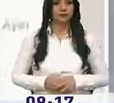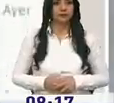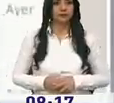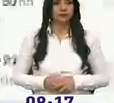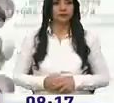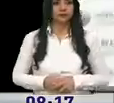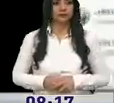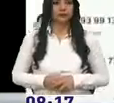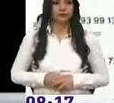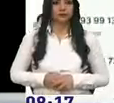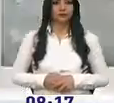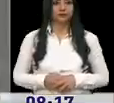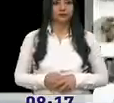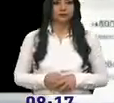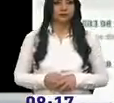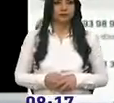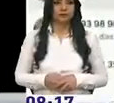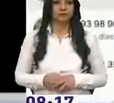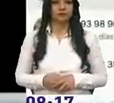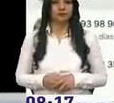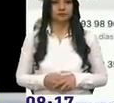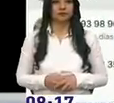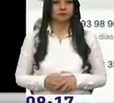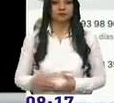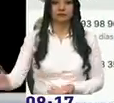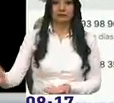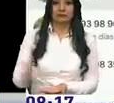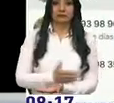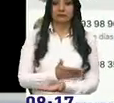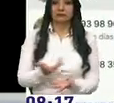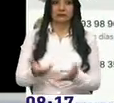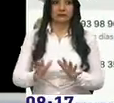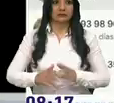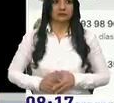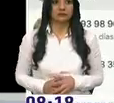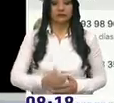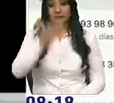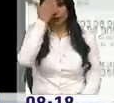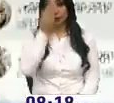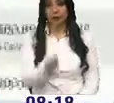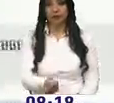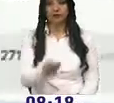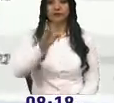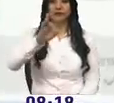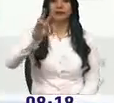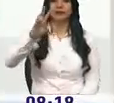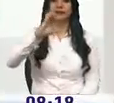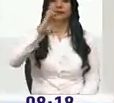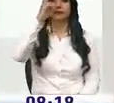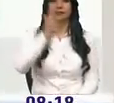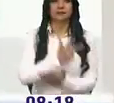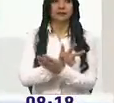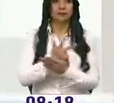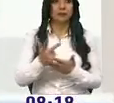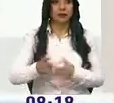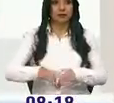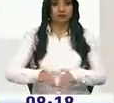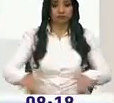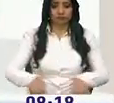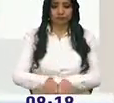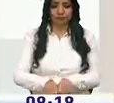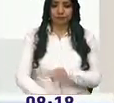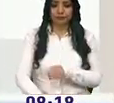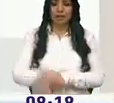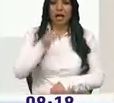ahí está, y no hay manera que lo recojan. Buenos días, señores de TVC, por favor, ayuda urgente. Desde 3 semanas, tubería rota, el agua